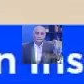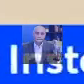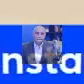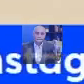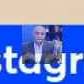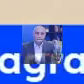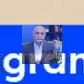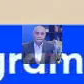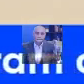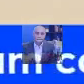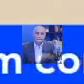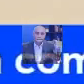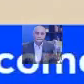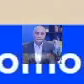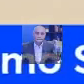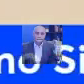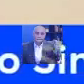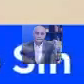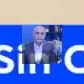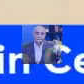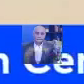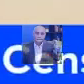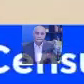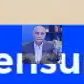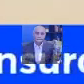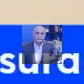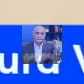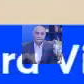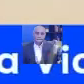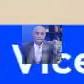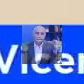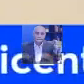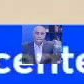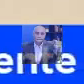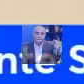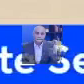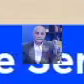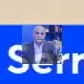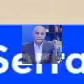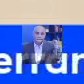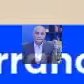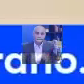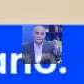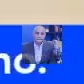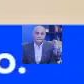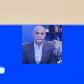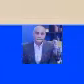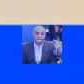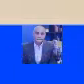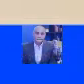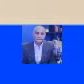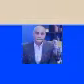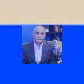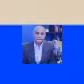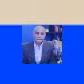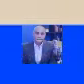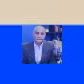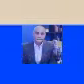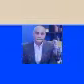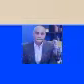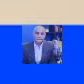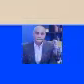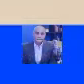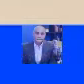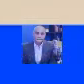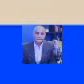sobre la seguridad compartida entre Estados Unidos y México, la migración, y se abordará la plaga del fentanilo que ha matado a 100,000 estadounidenses hasta